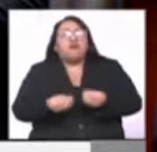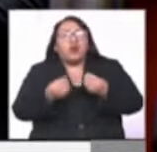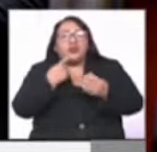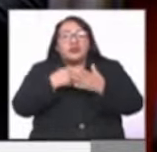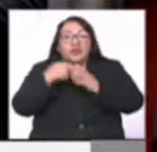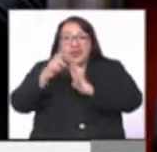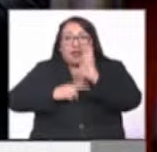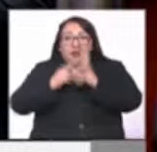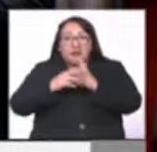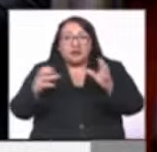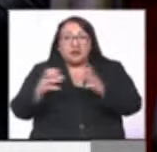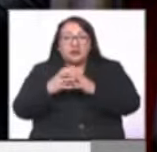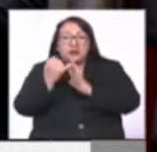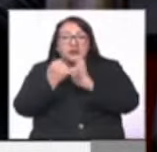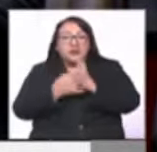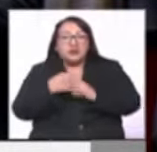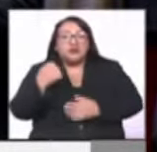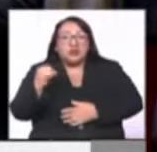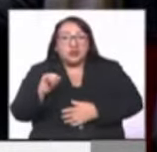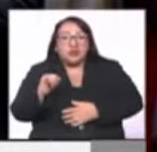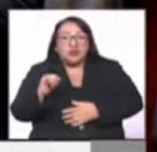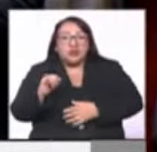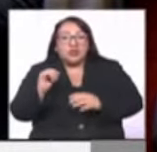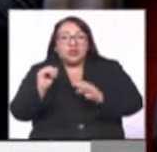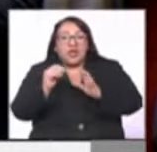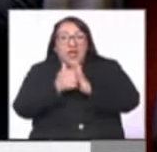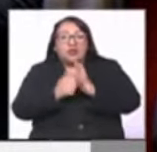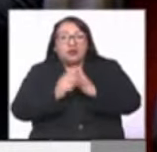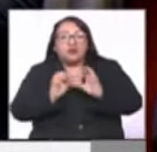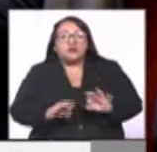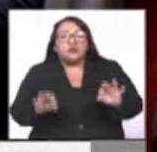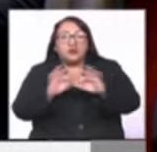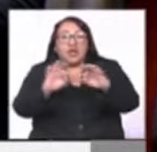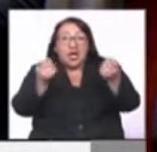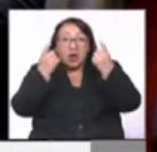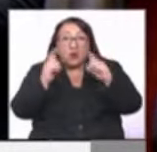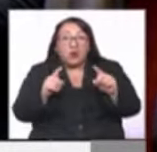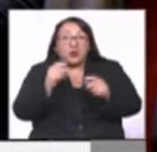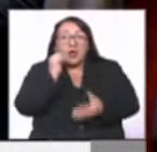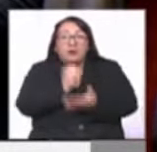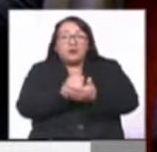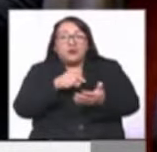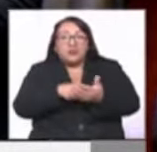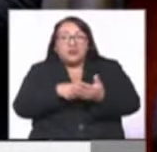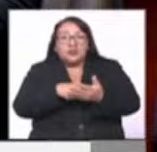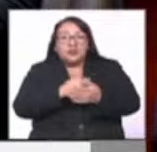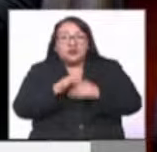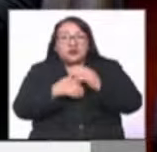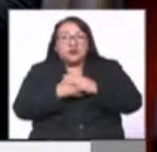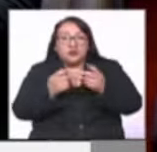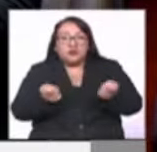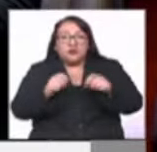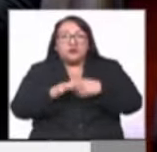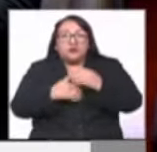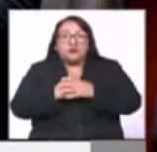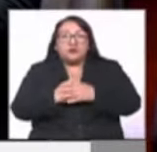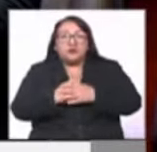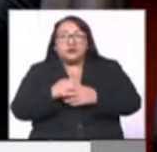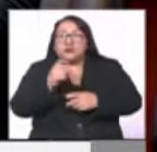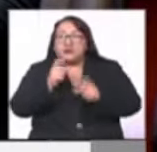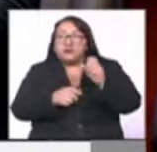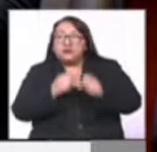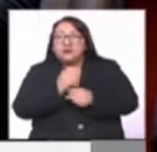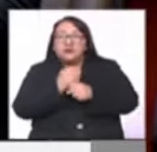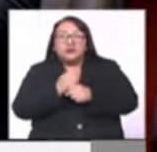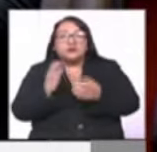reglas inciso I parte pertinente el acuerdo aprobatorio de sanción de suspensión inhabilitación o